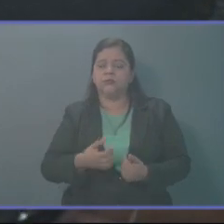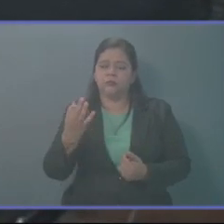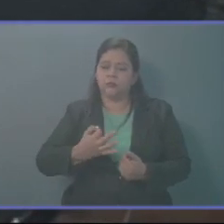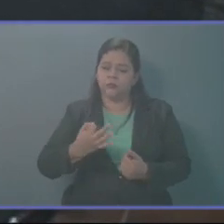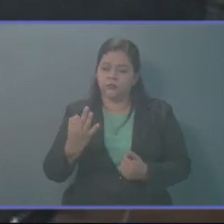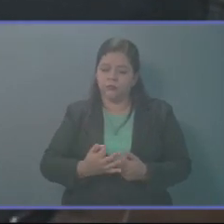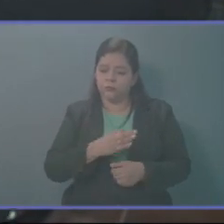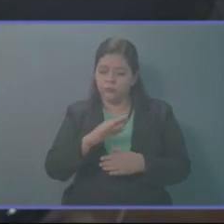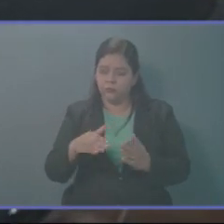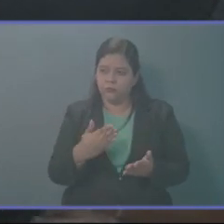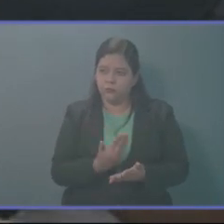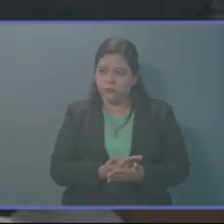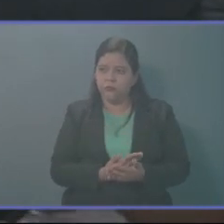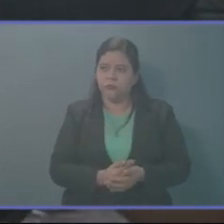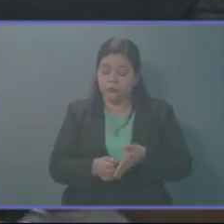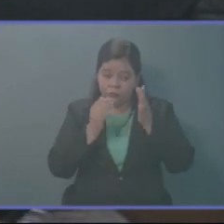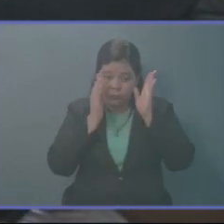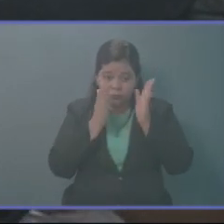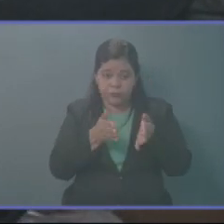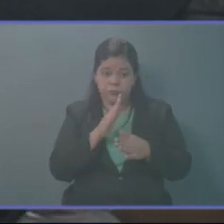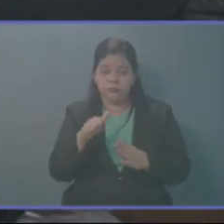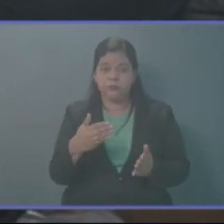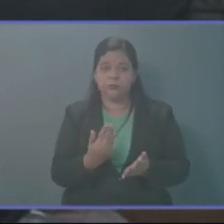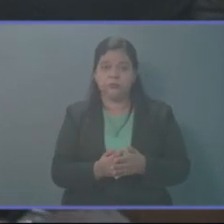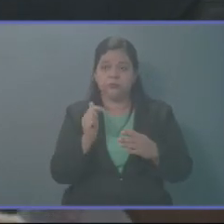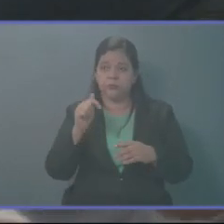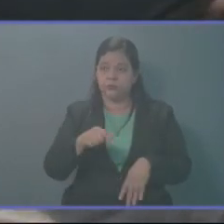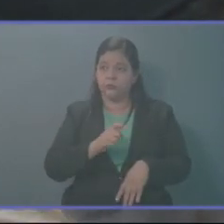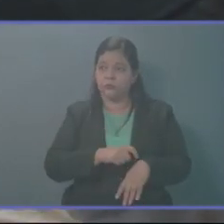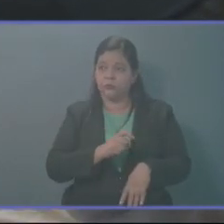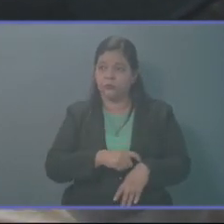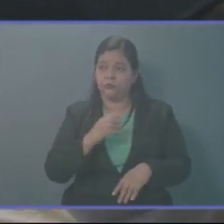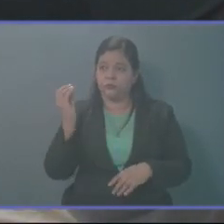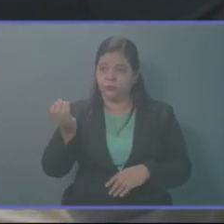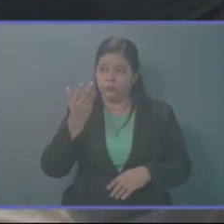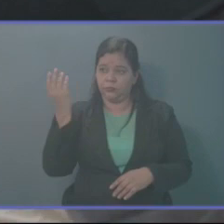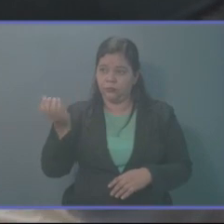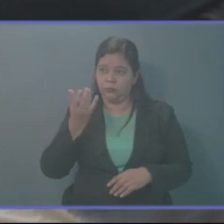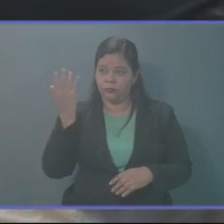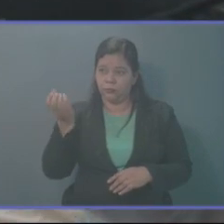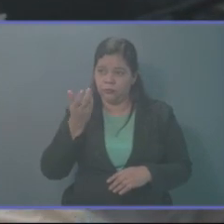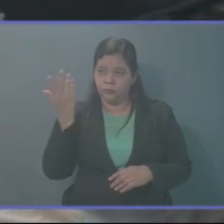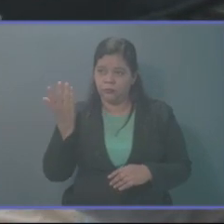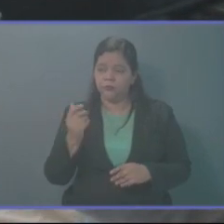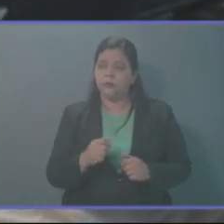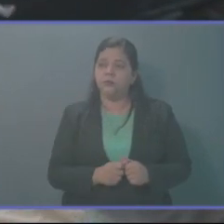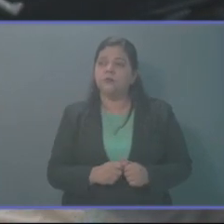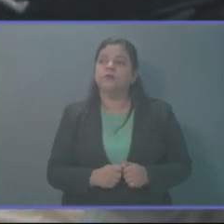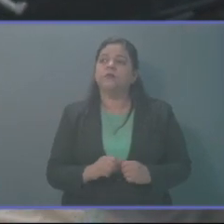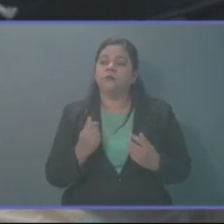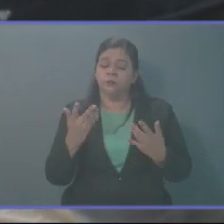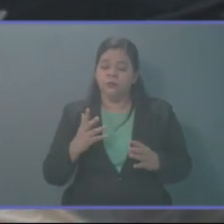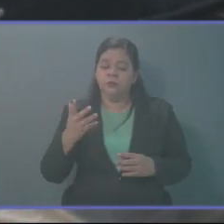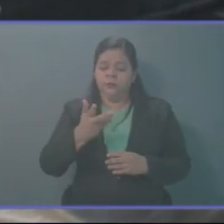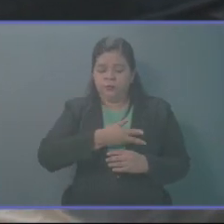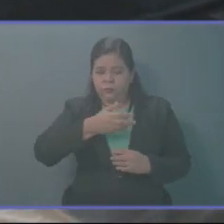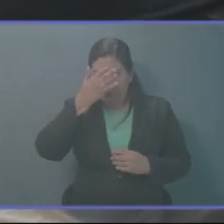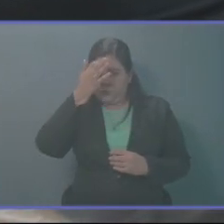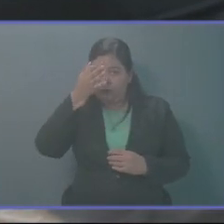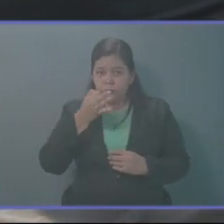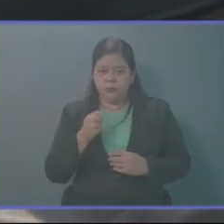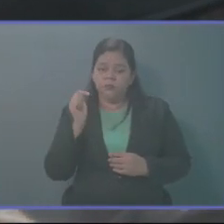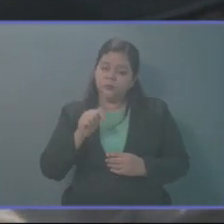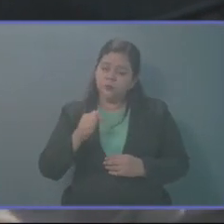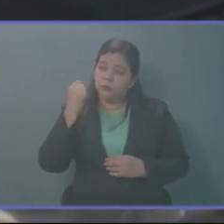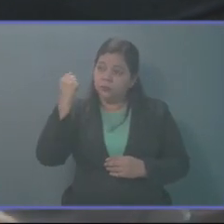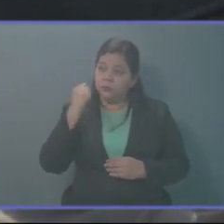necesidades y de recursos para la atención en este marco de la emergencia. Nosotros creemos que esa parte es importante.